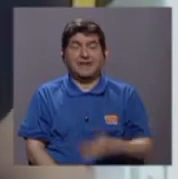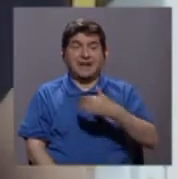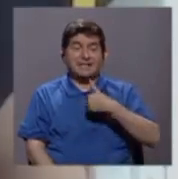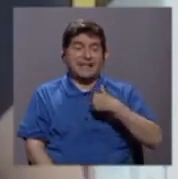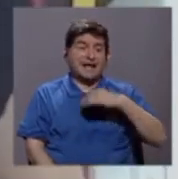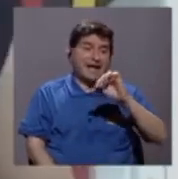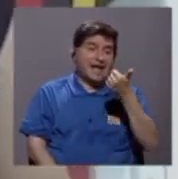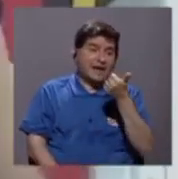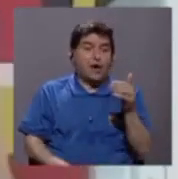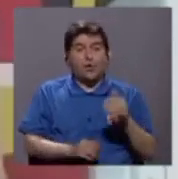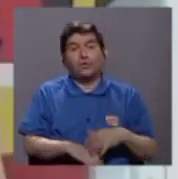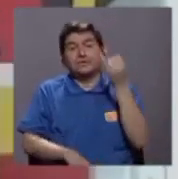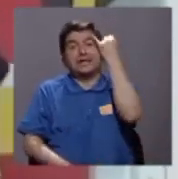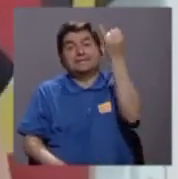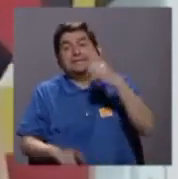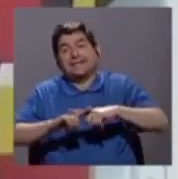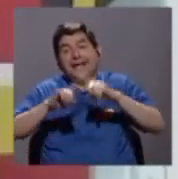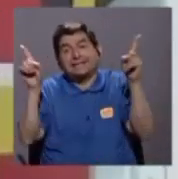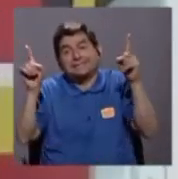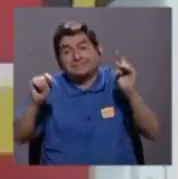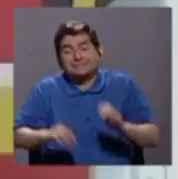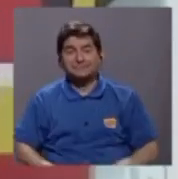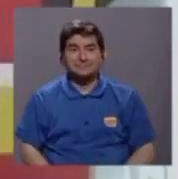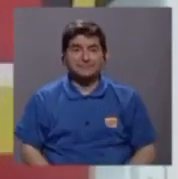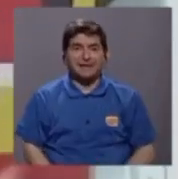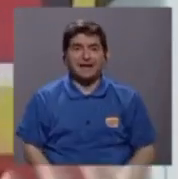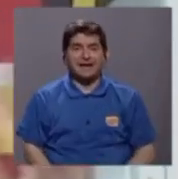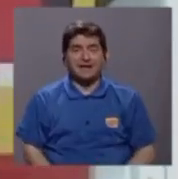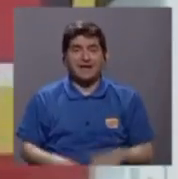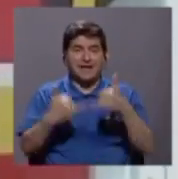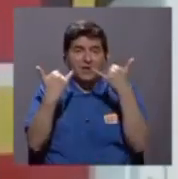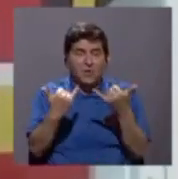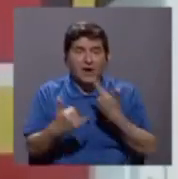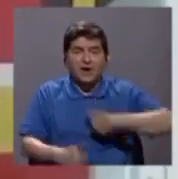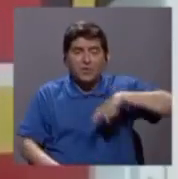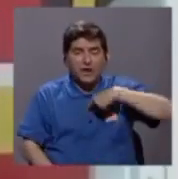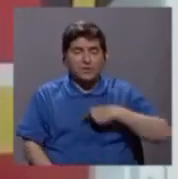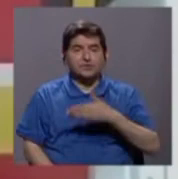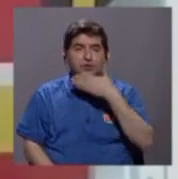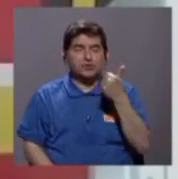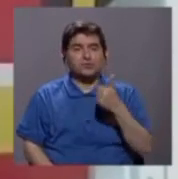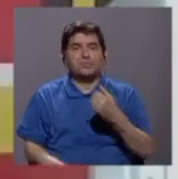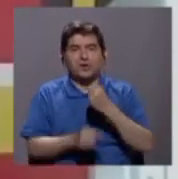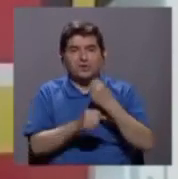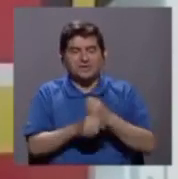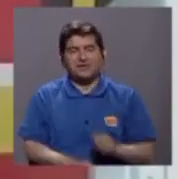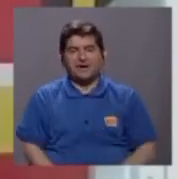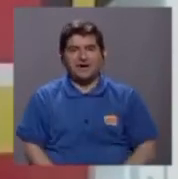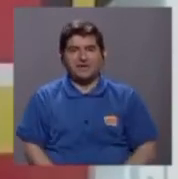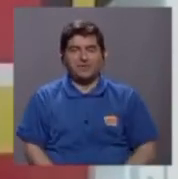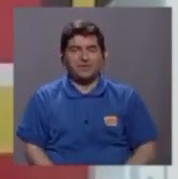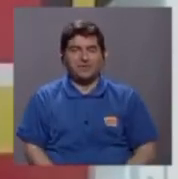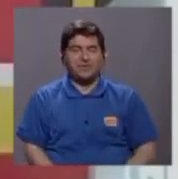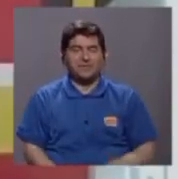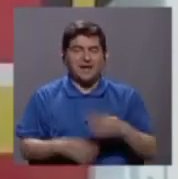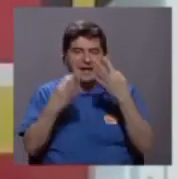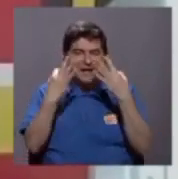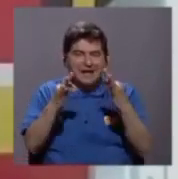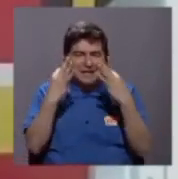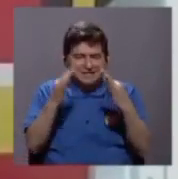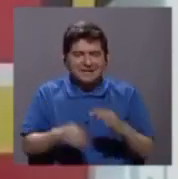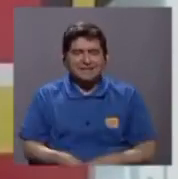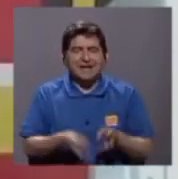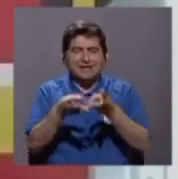Teníamos otros planos, pero estamos haciendo de nuestro mejor para que logramos a cualquier